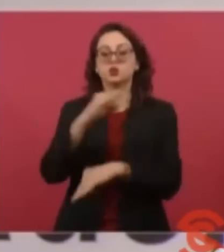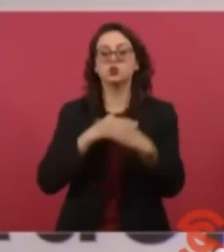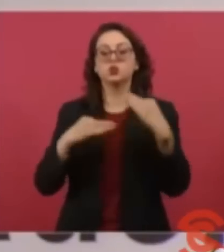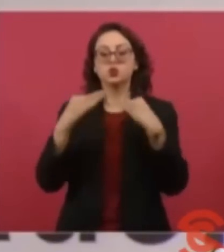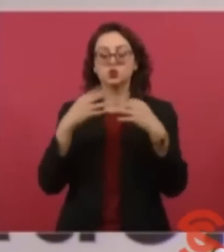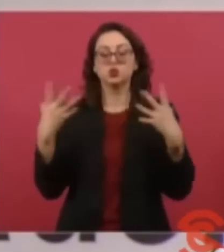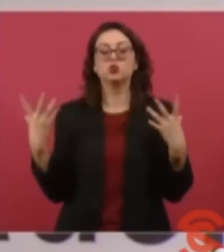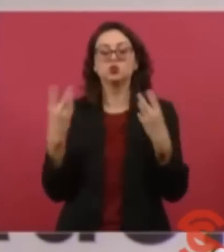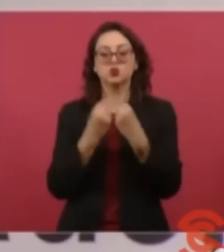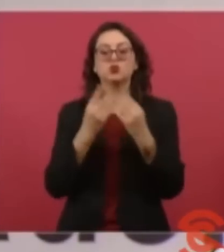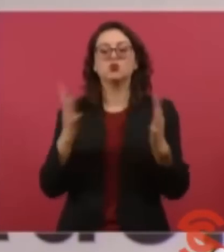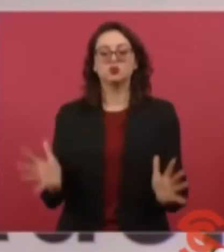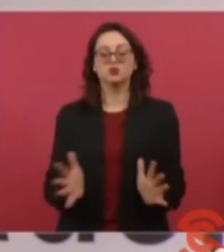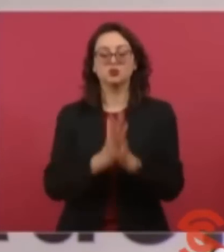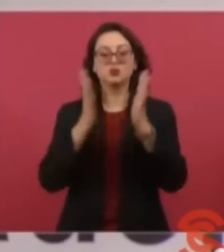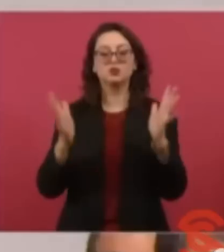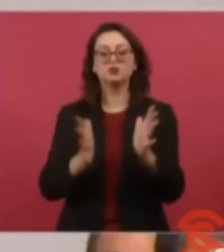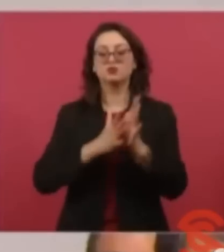alegre,